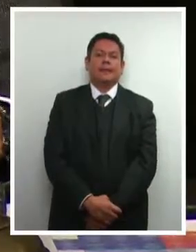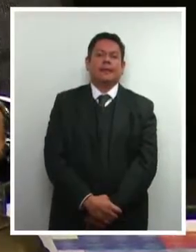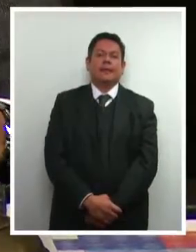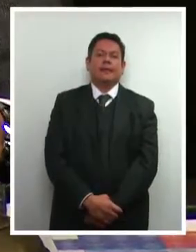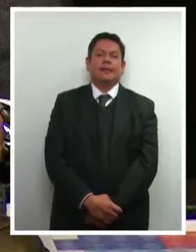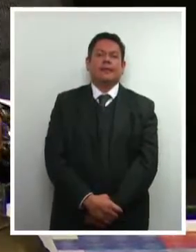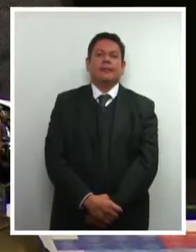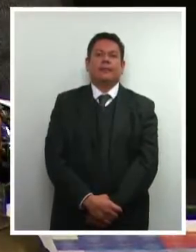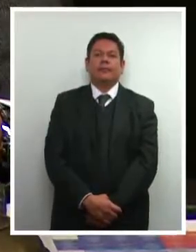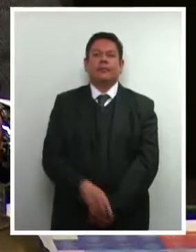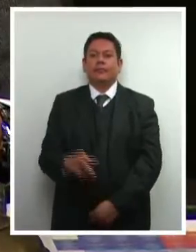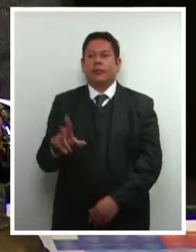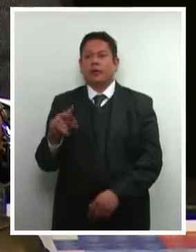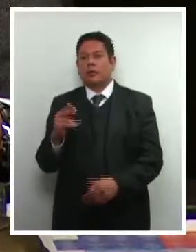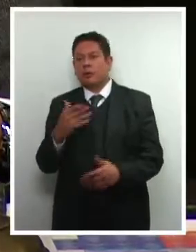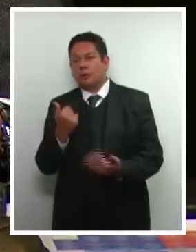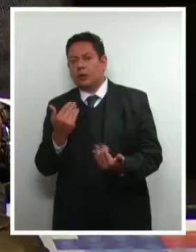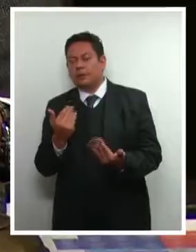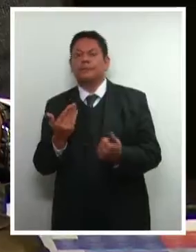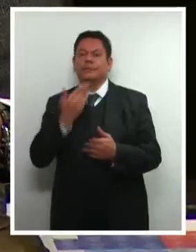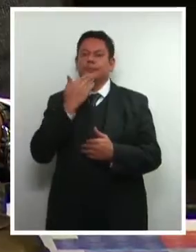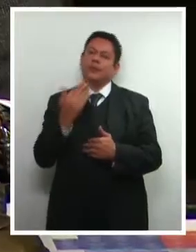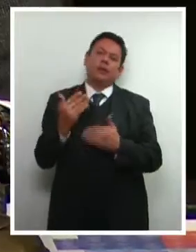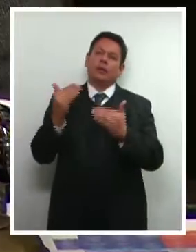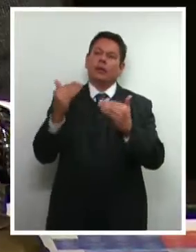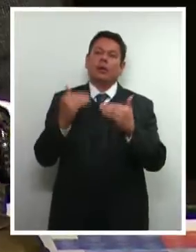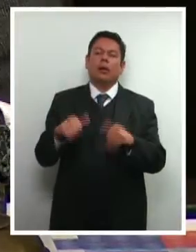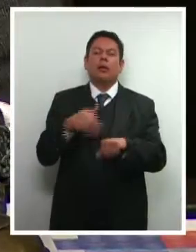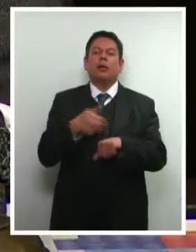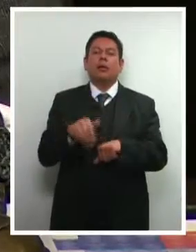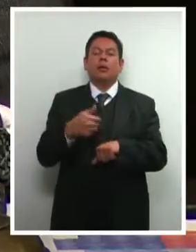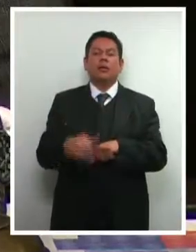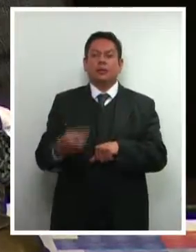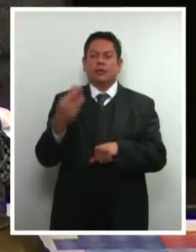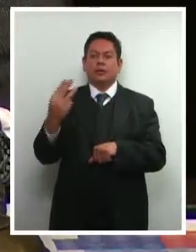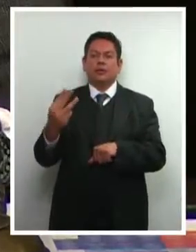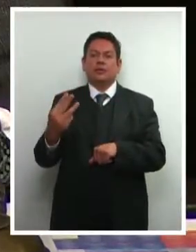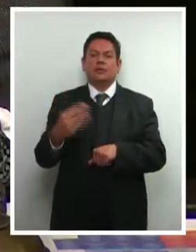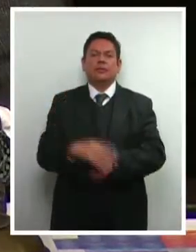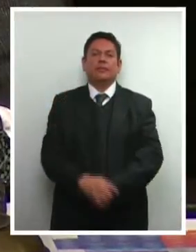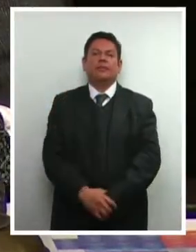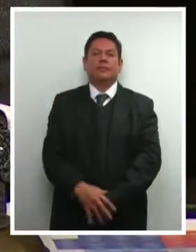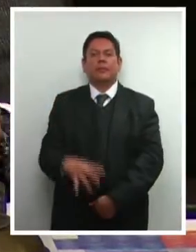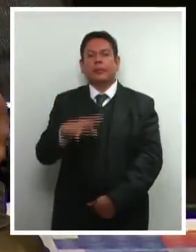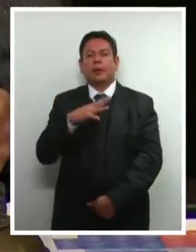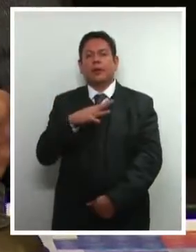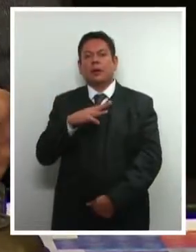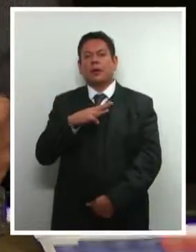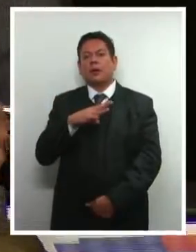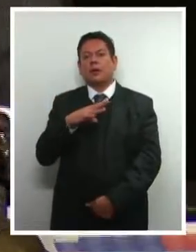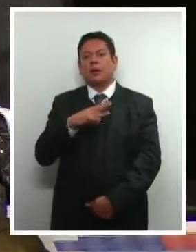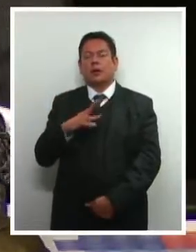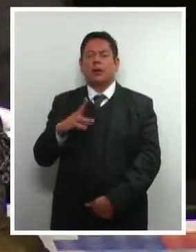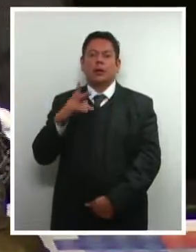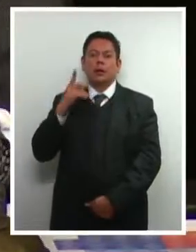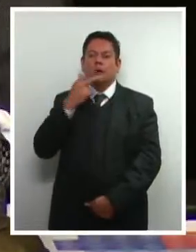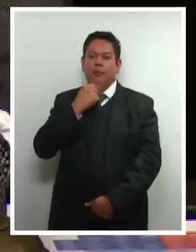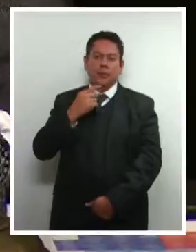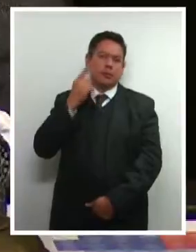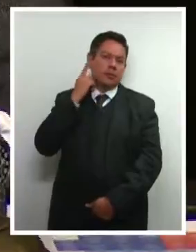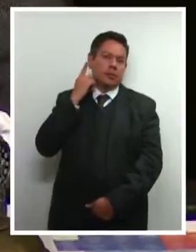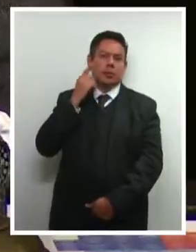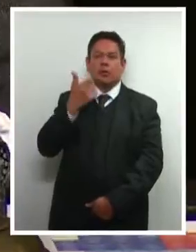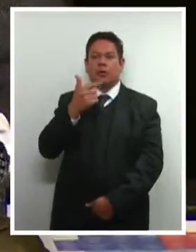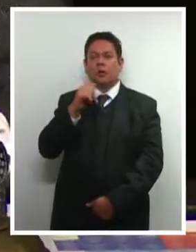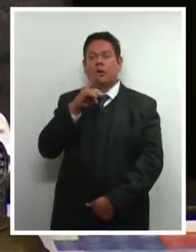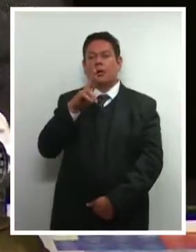No se encuentra en la sala. Pasamos entonces al numeral 3. Tiene el uso de la palabra el diputado Gabriel